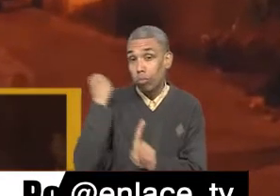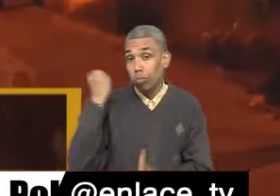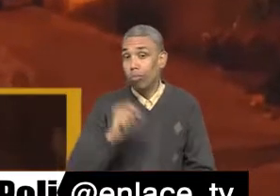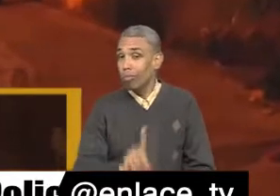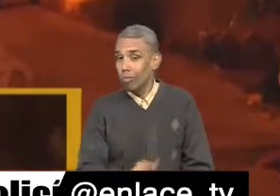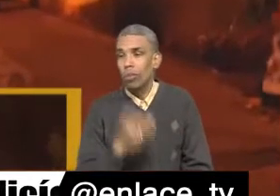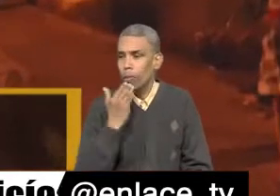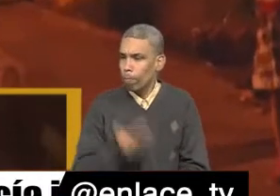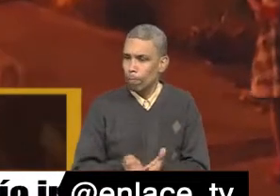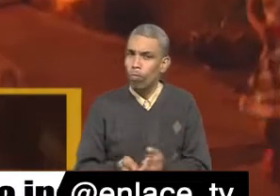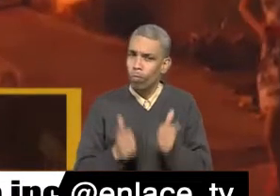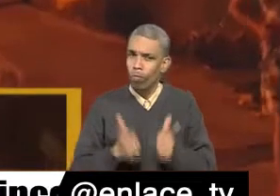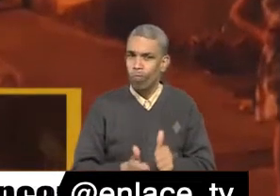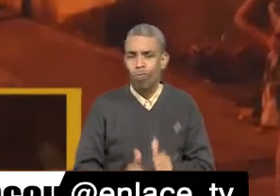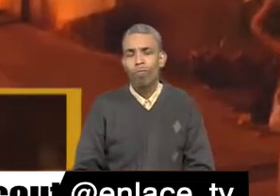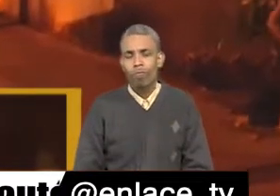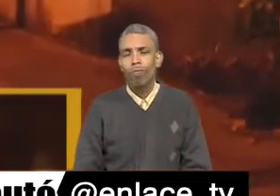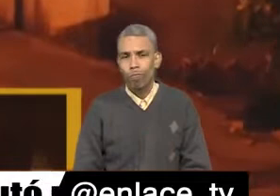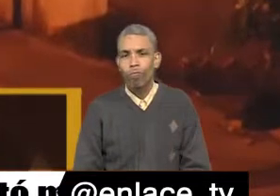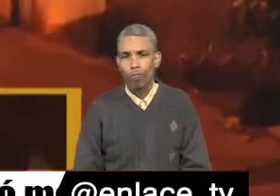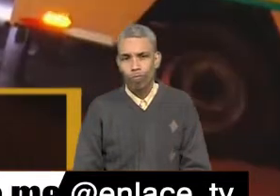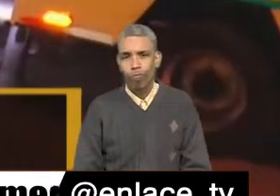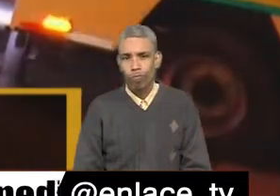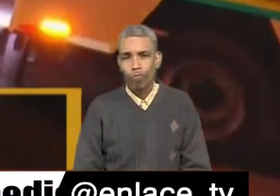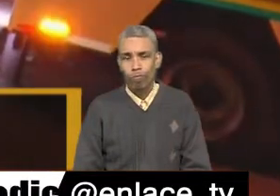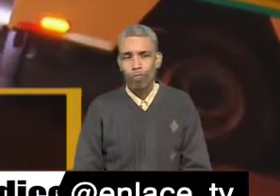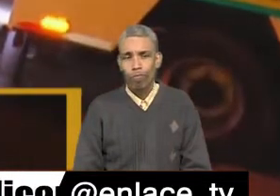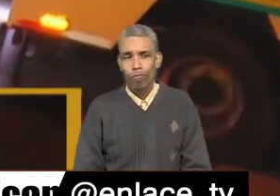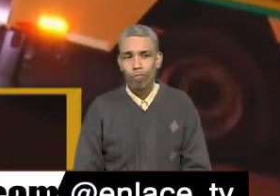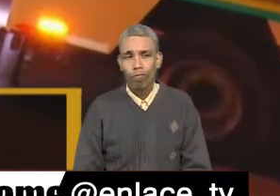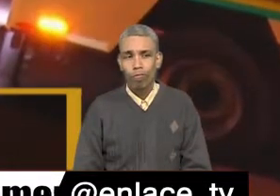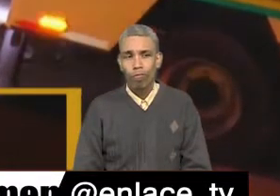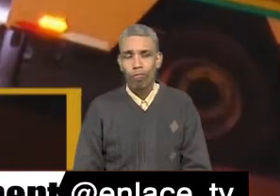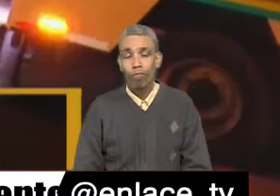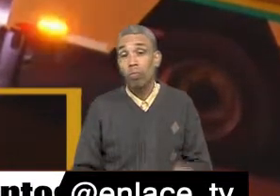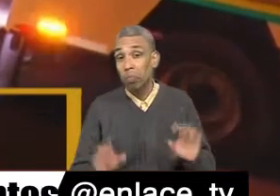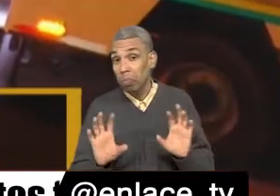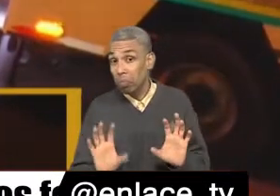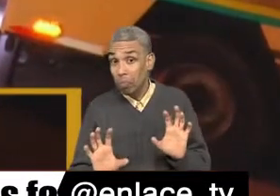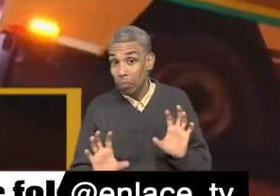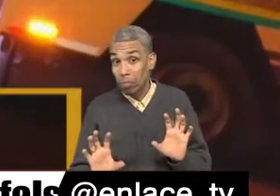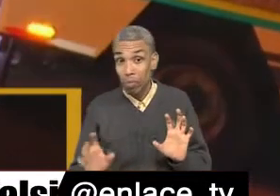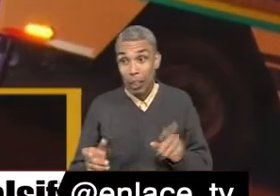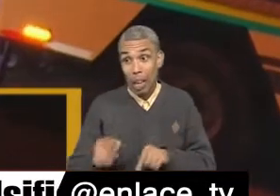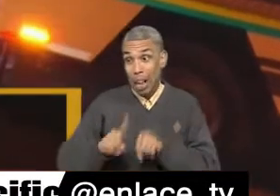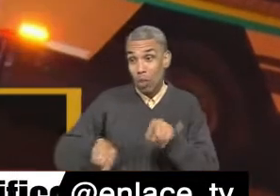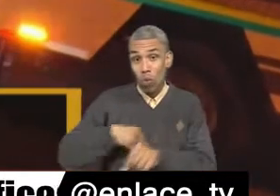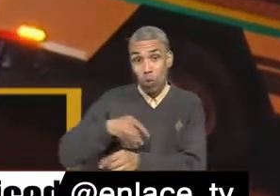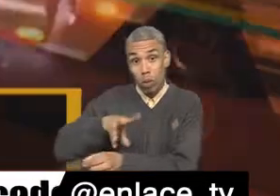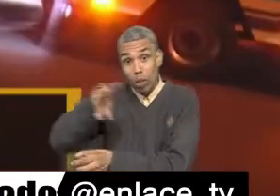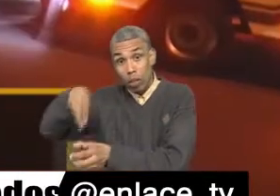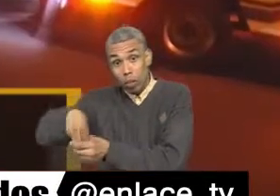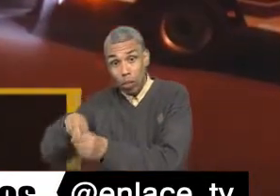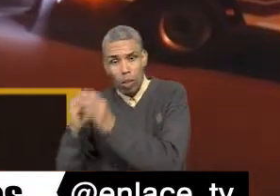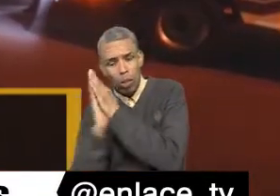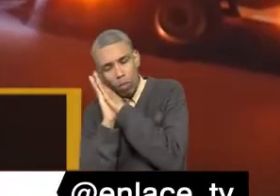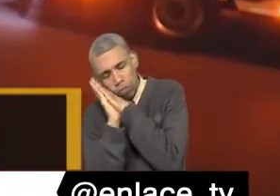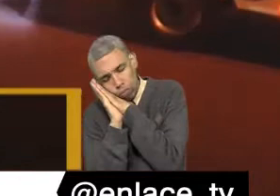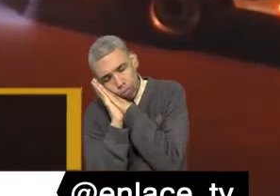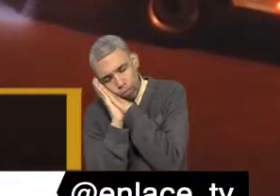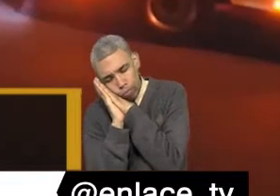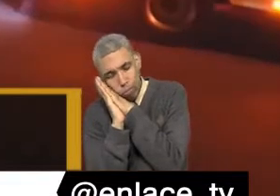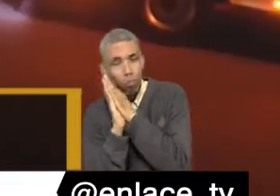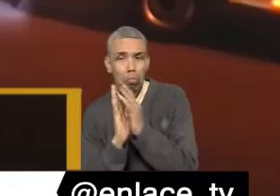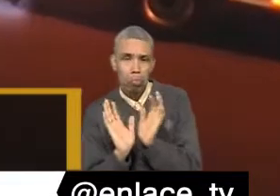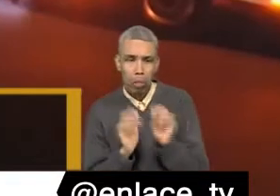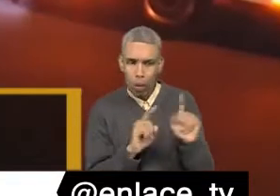para qué. Y de toda manera hasta me han dado la posada, pero yo no me he querido ir porque de toda manera yo la casa no la